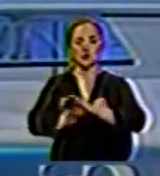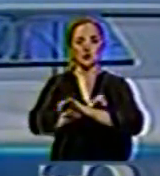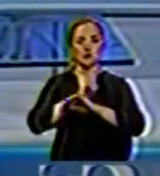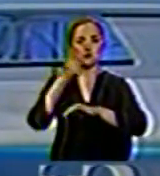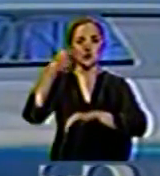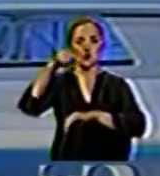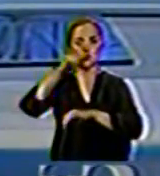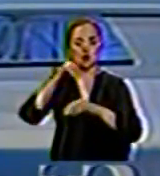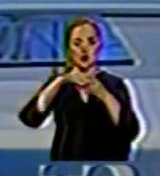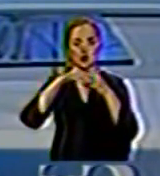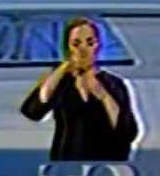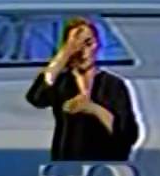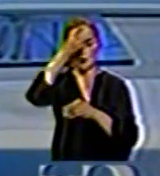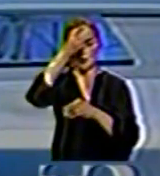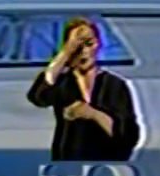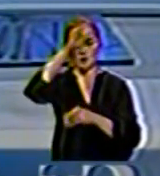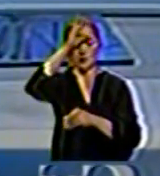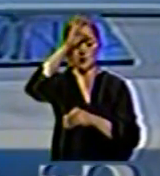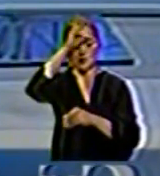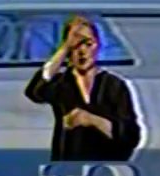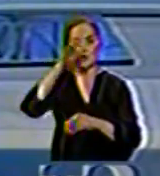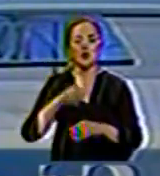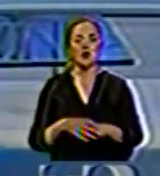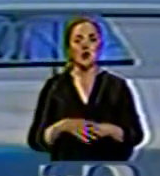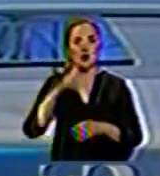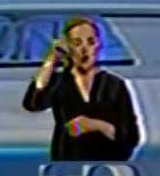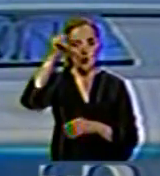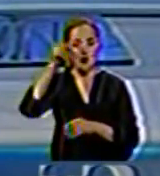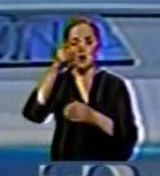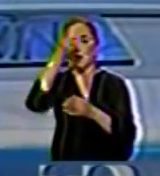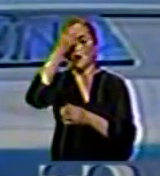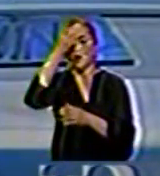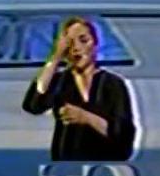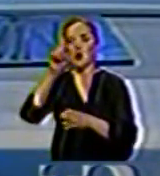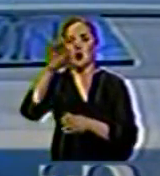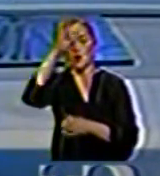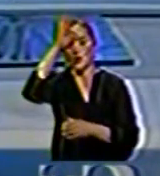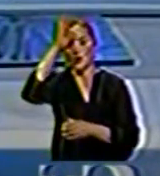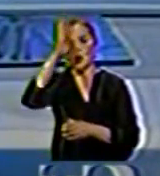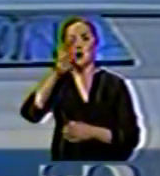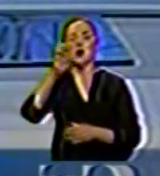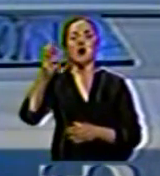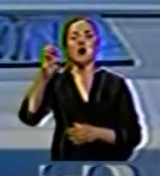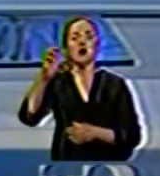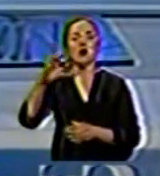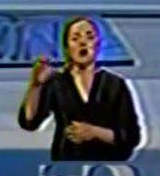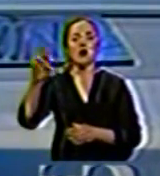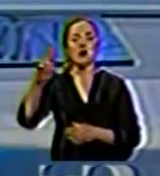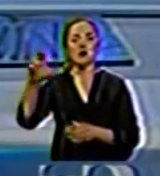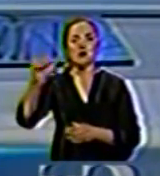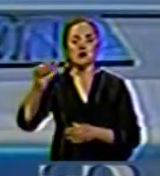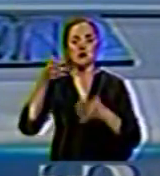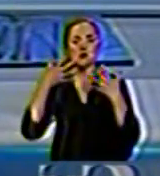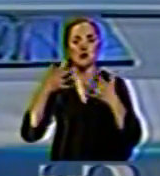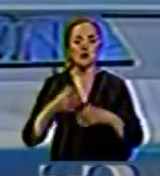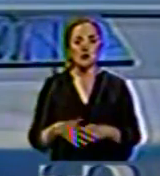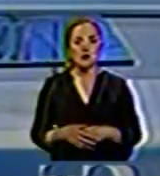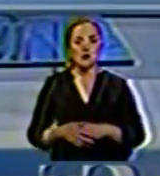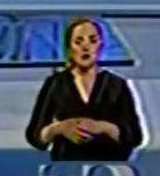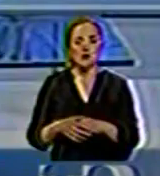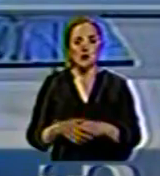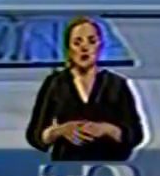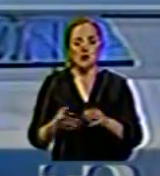$9 millones la deuda al Estado al Hospital de Niños León Becerra de Guayaquil. Los meses de atraso en los sueldos, proveedores impagos y la disminución de